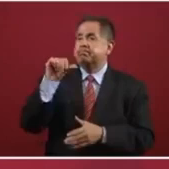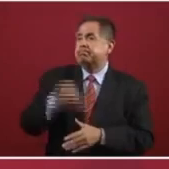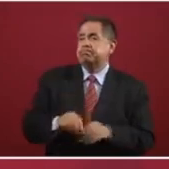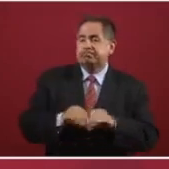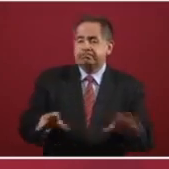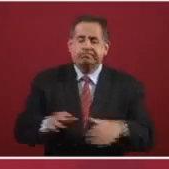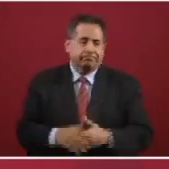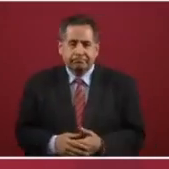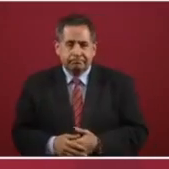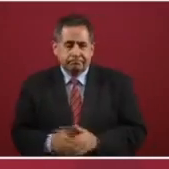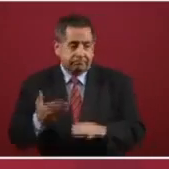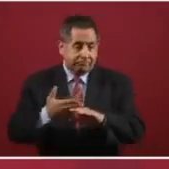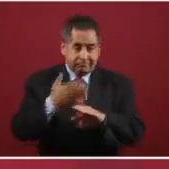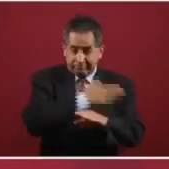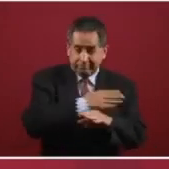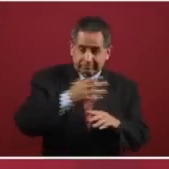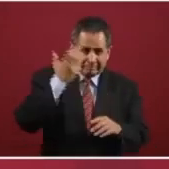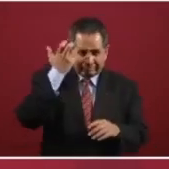casos fabricados,